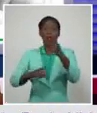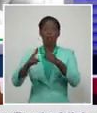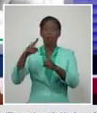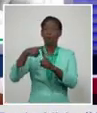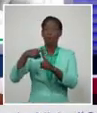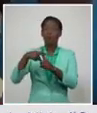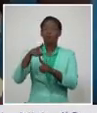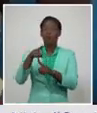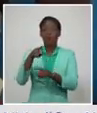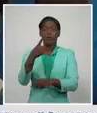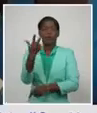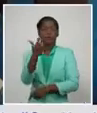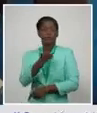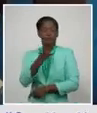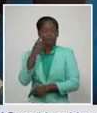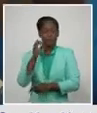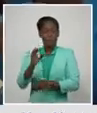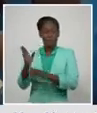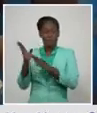COVID-19. Veamos.